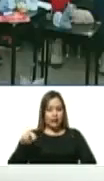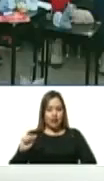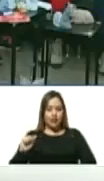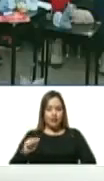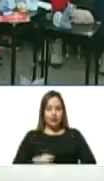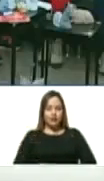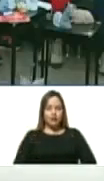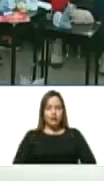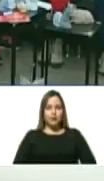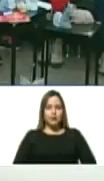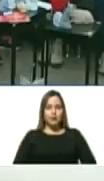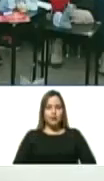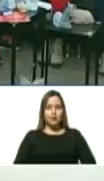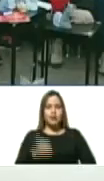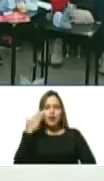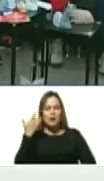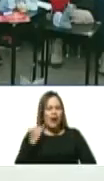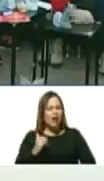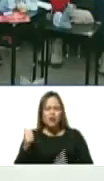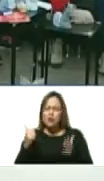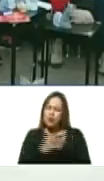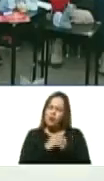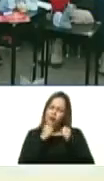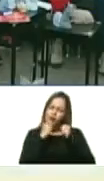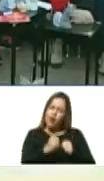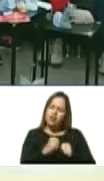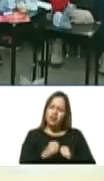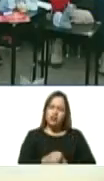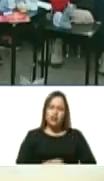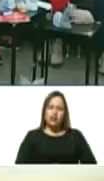de ser un shock, un golpe,